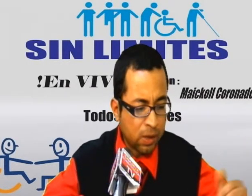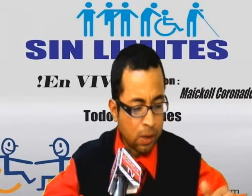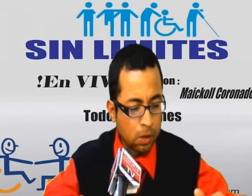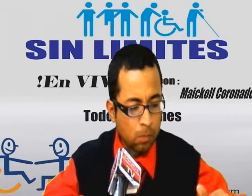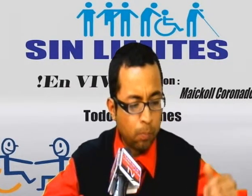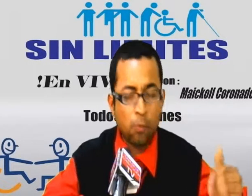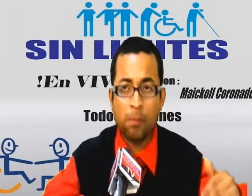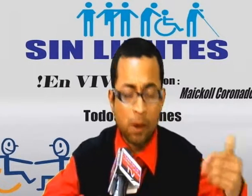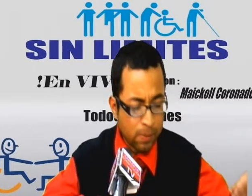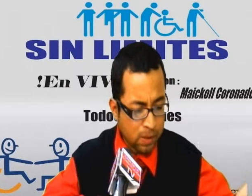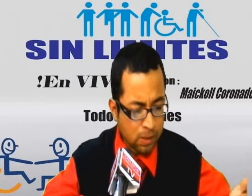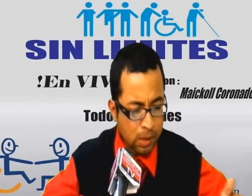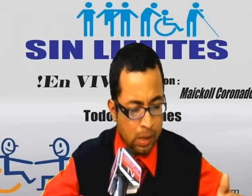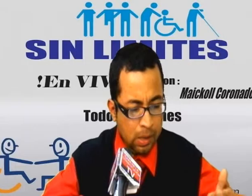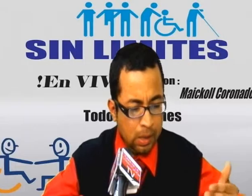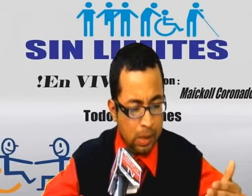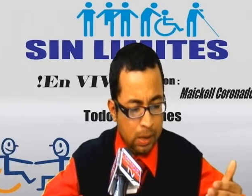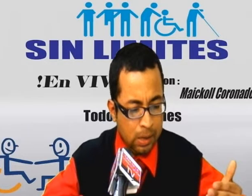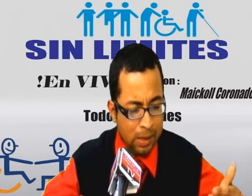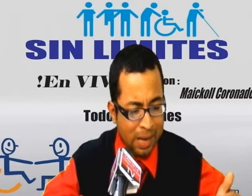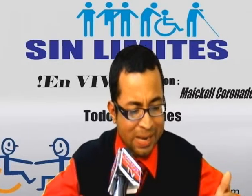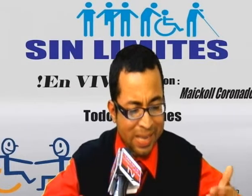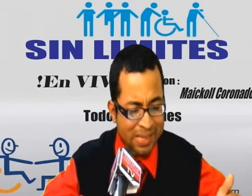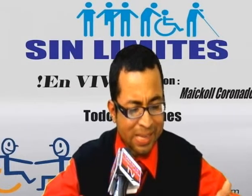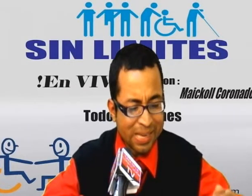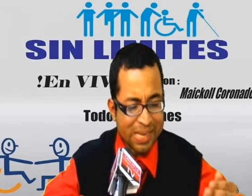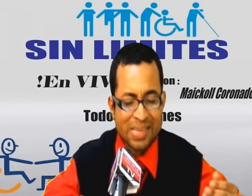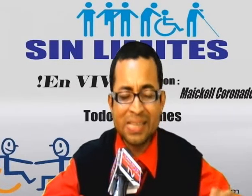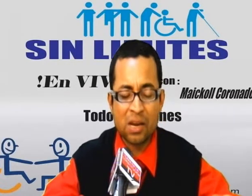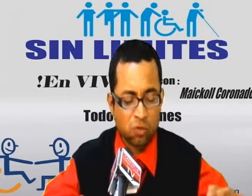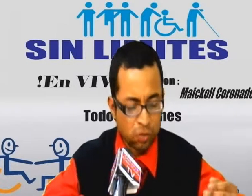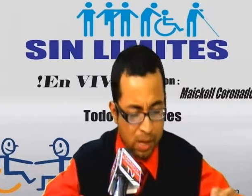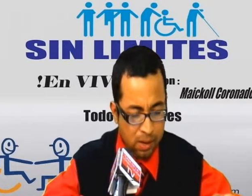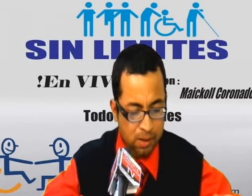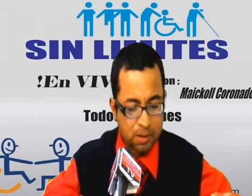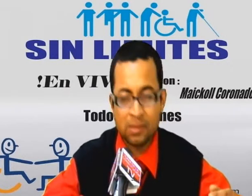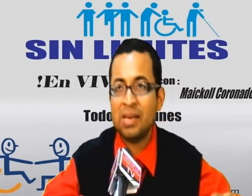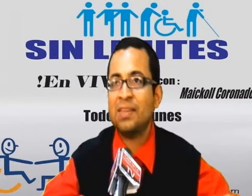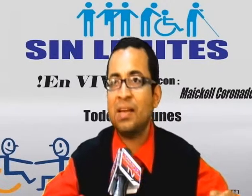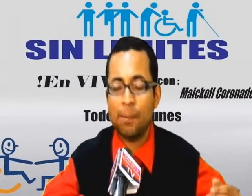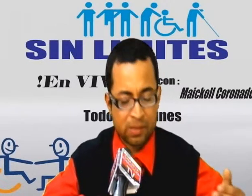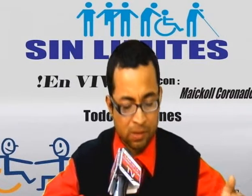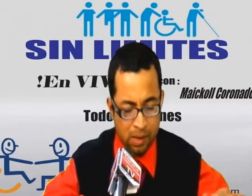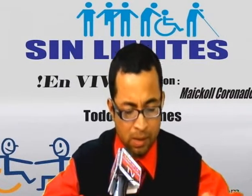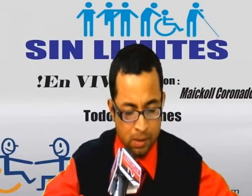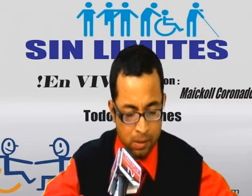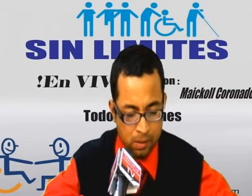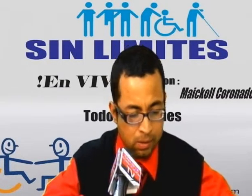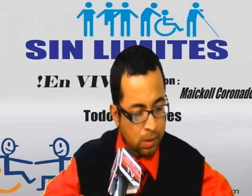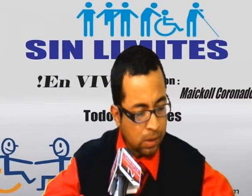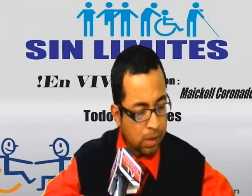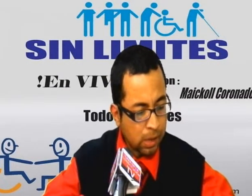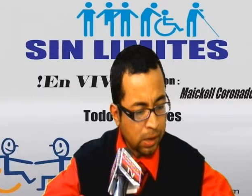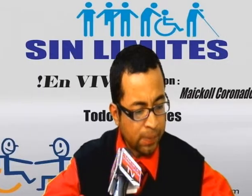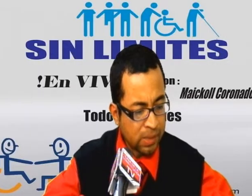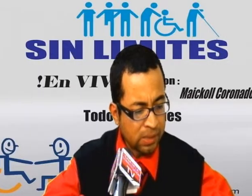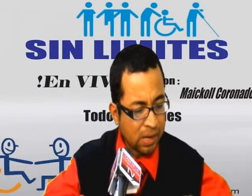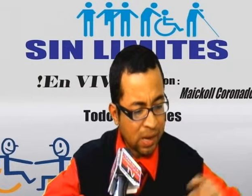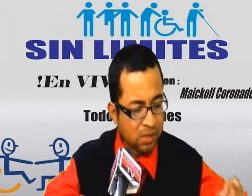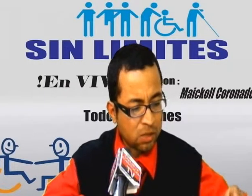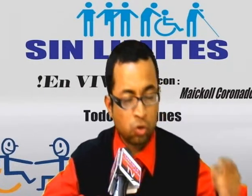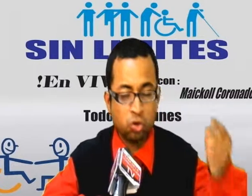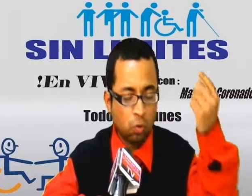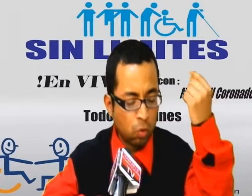Como dije, por primera vez la Alianza Internacional de la Discapacidad, que